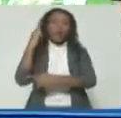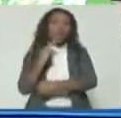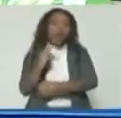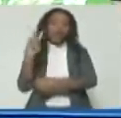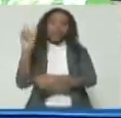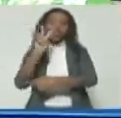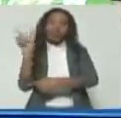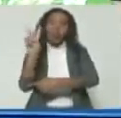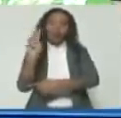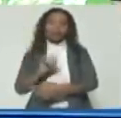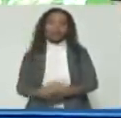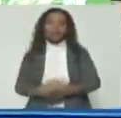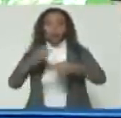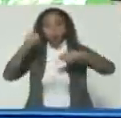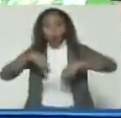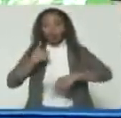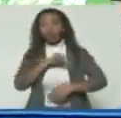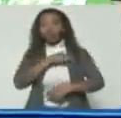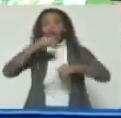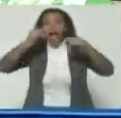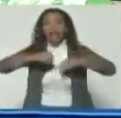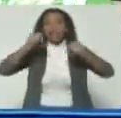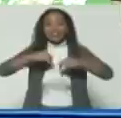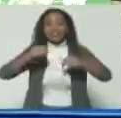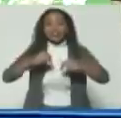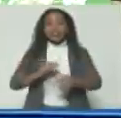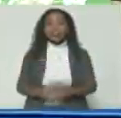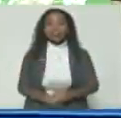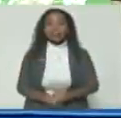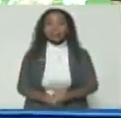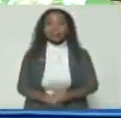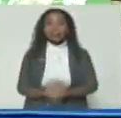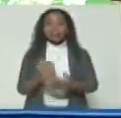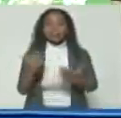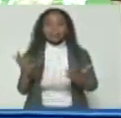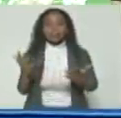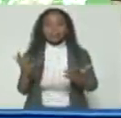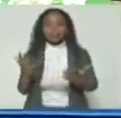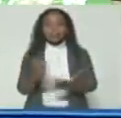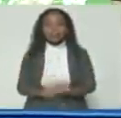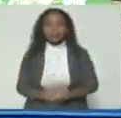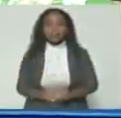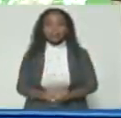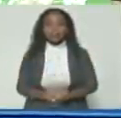de Venezuela. Bueno, hoy estamos precisamente en